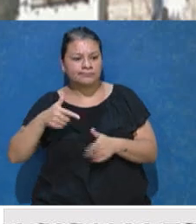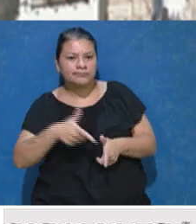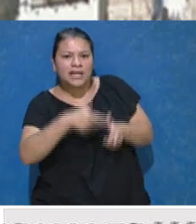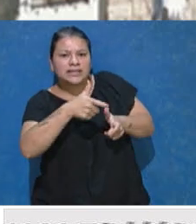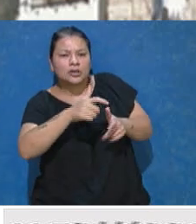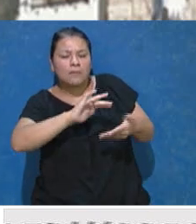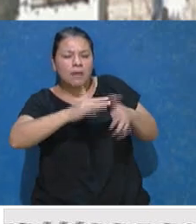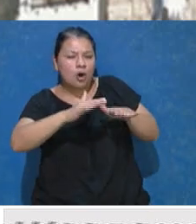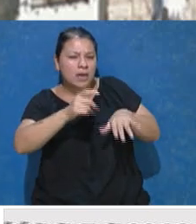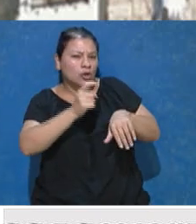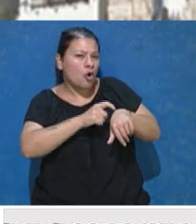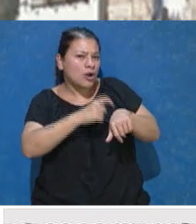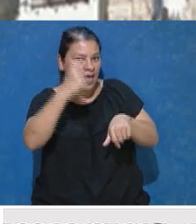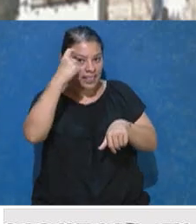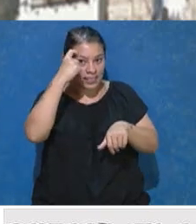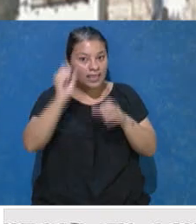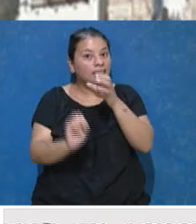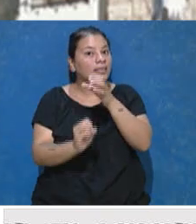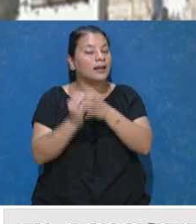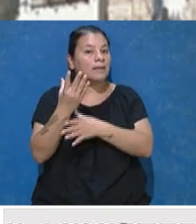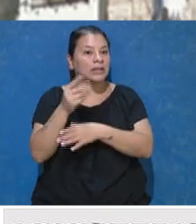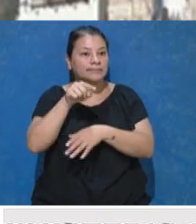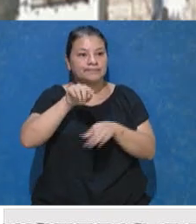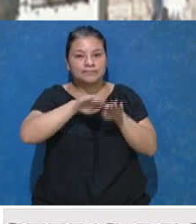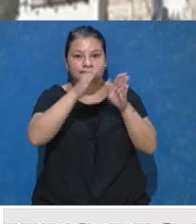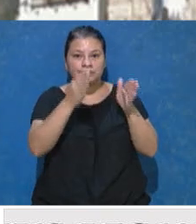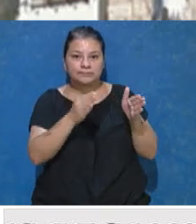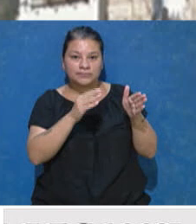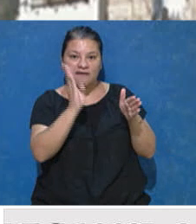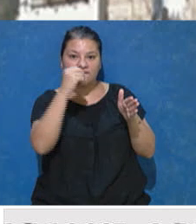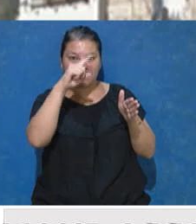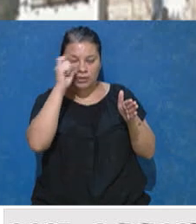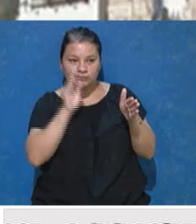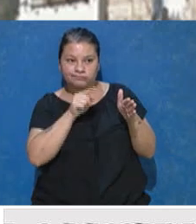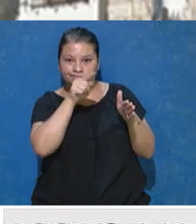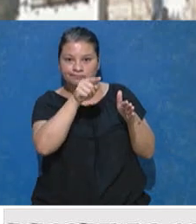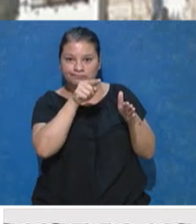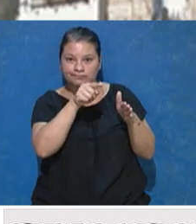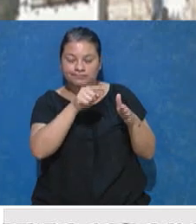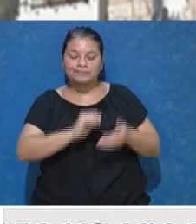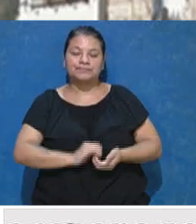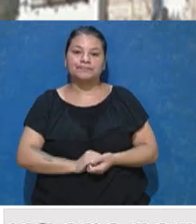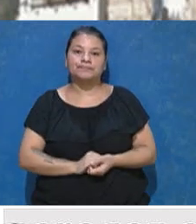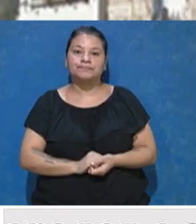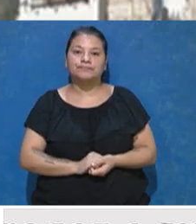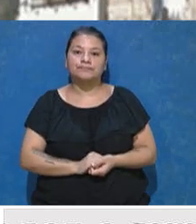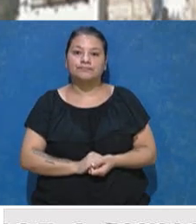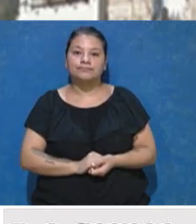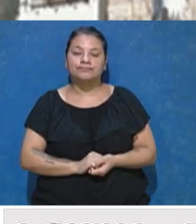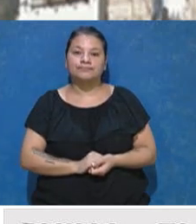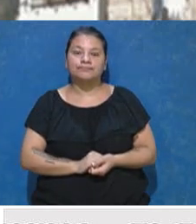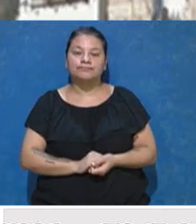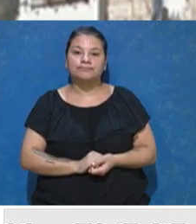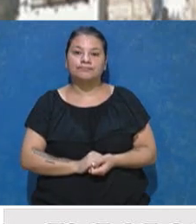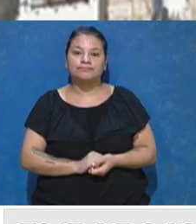cerca de las 10 de la mañana en esta entidad que está ubicada a pocos metros de la avenida juan manuel de rosas de la mencionada